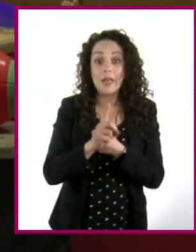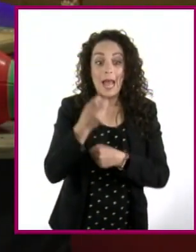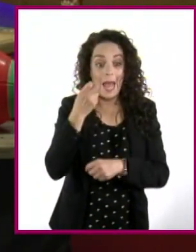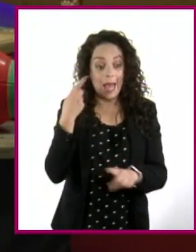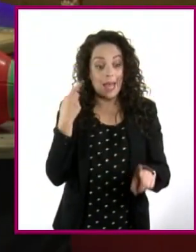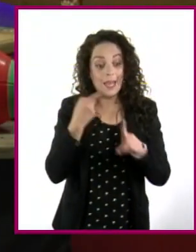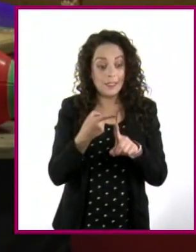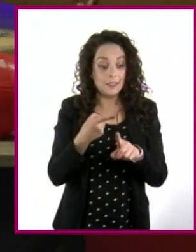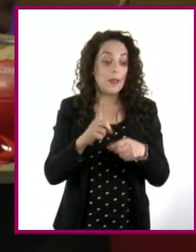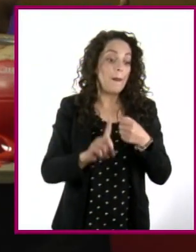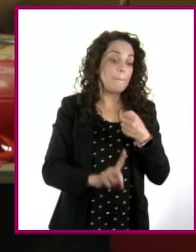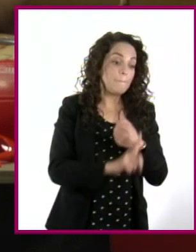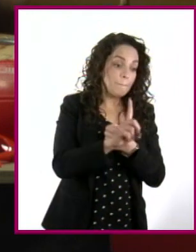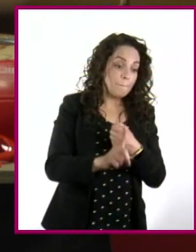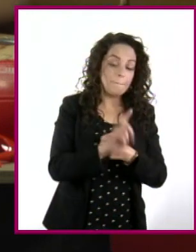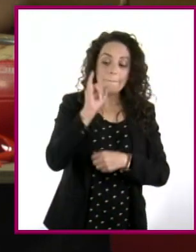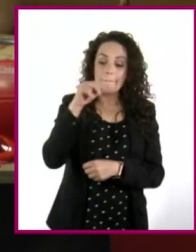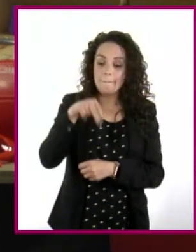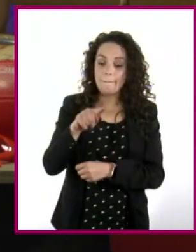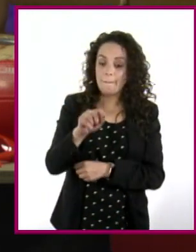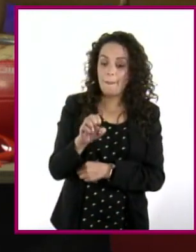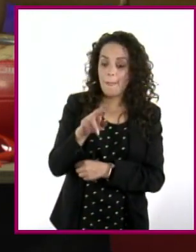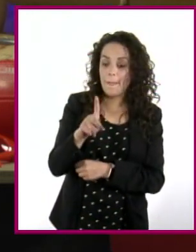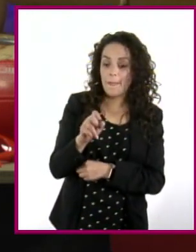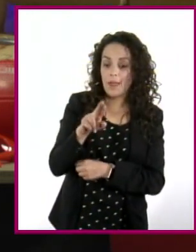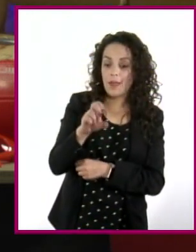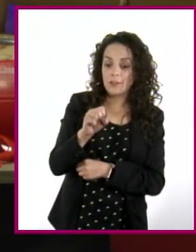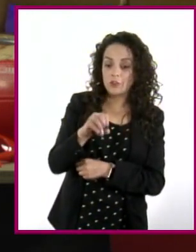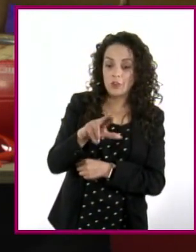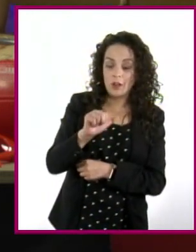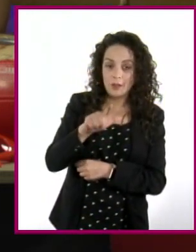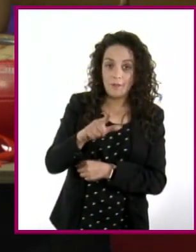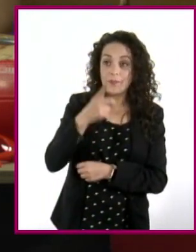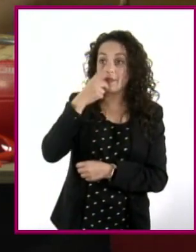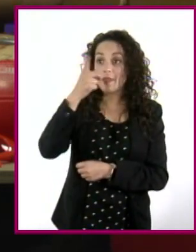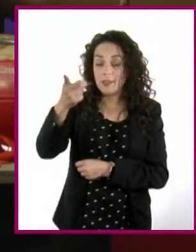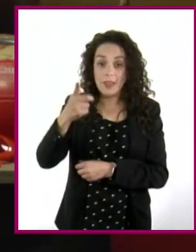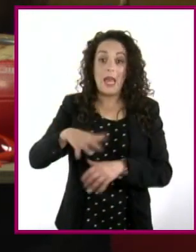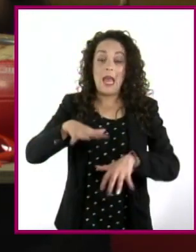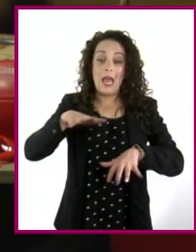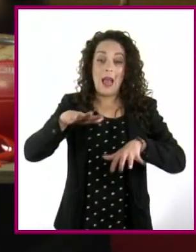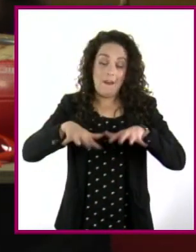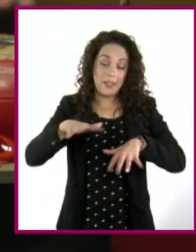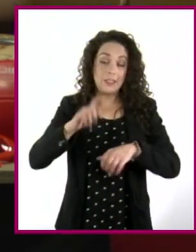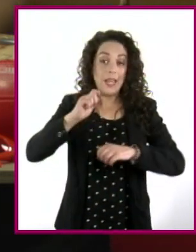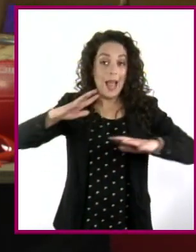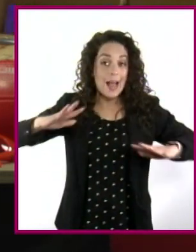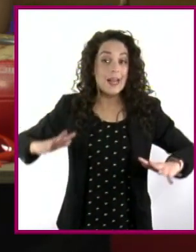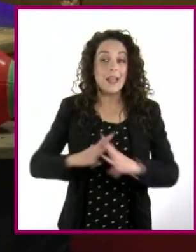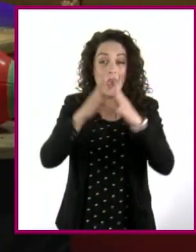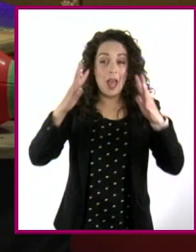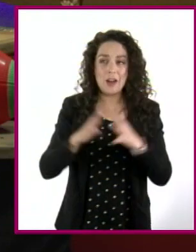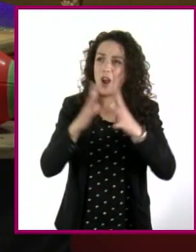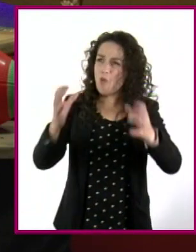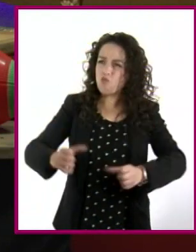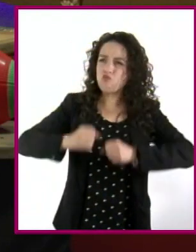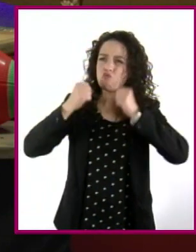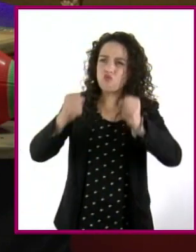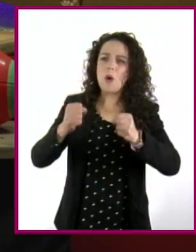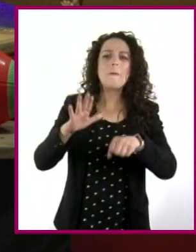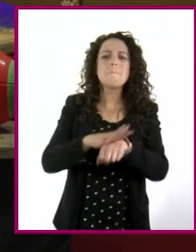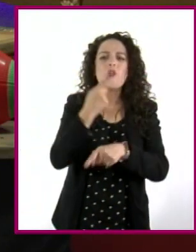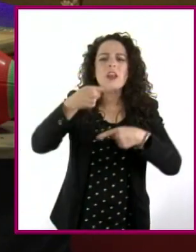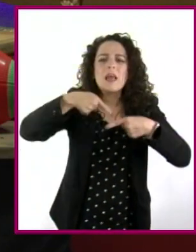conflictos interpersonales. Se dice incluso que las grandes guerras fueron ocasionadas por problemas de comunicación. Si hacemos